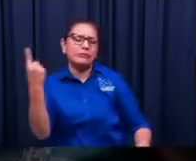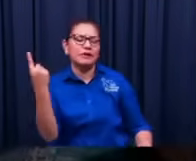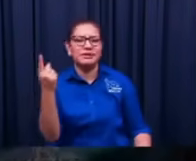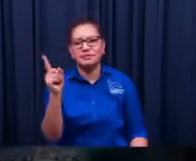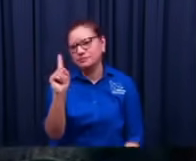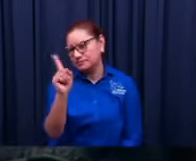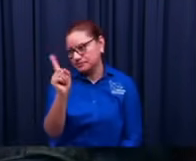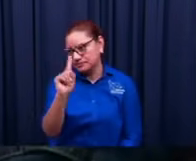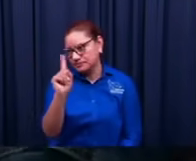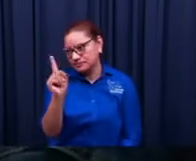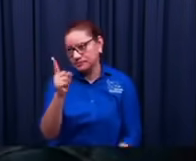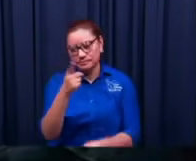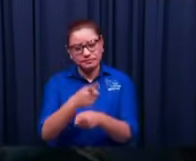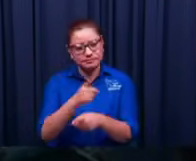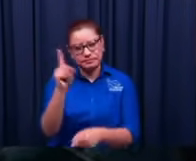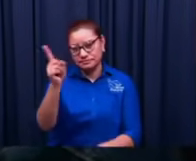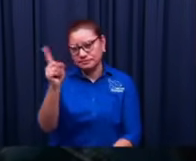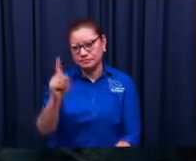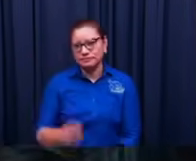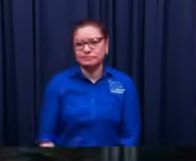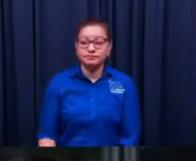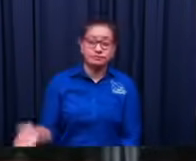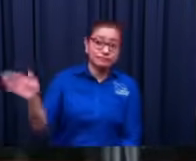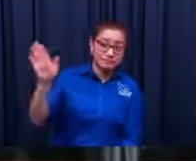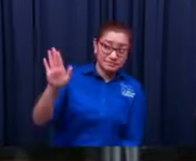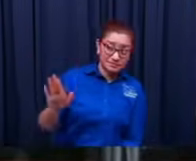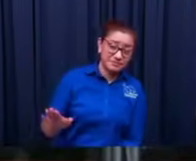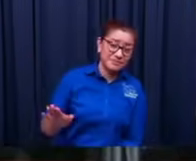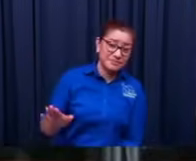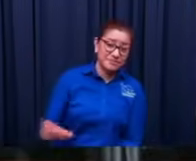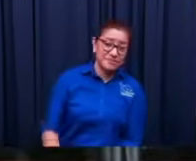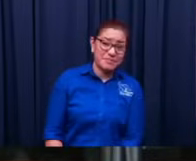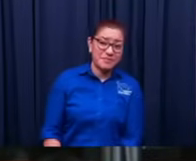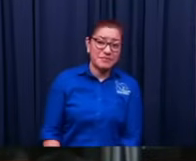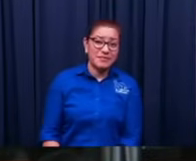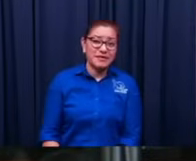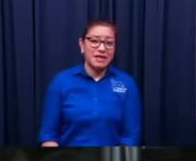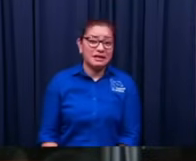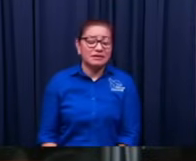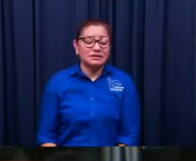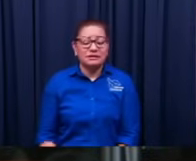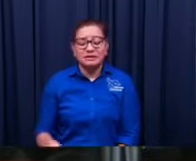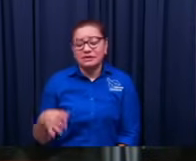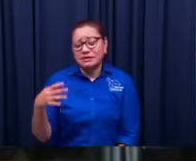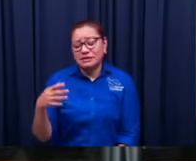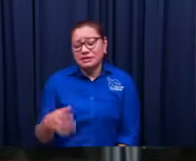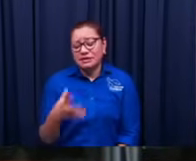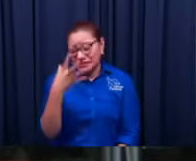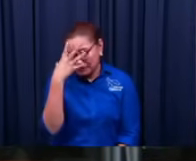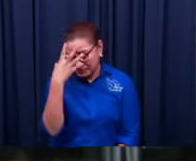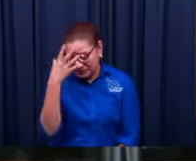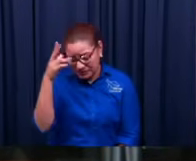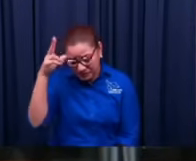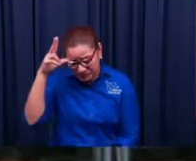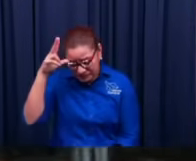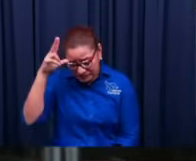No lo hagan. Después terminan adulterios